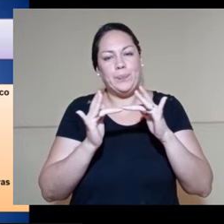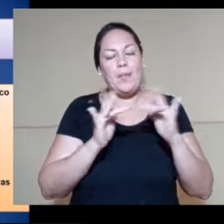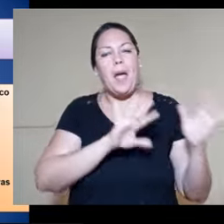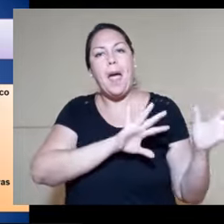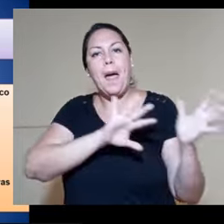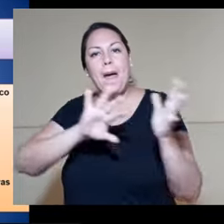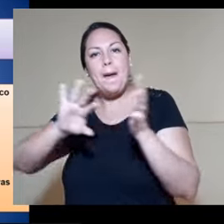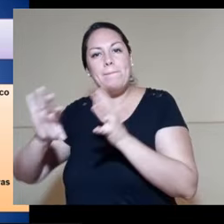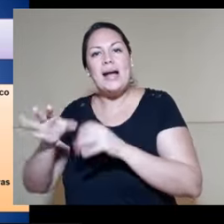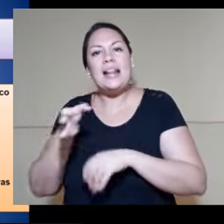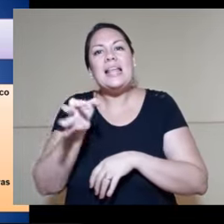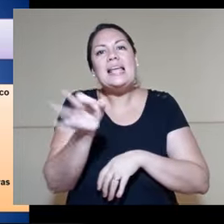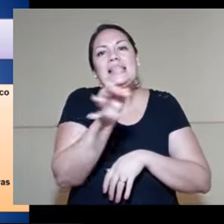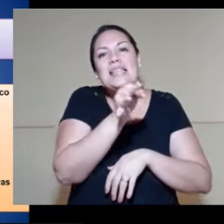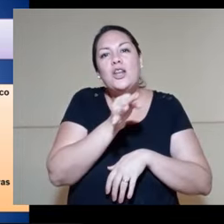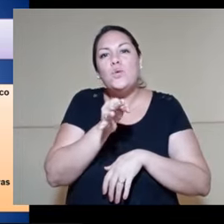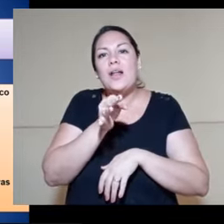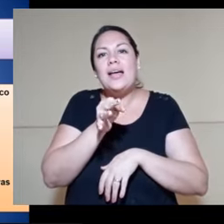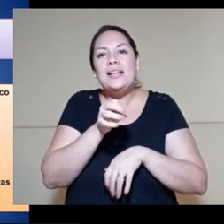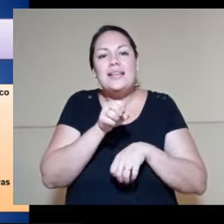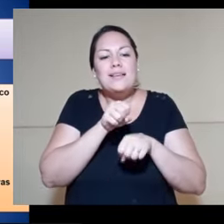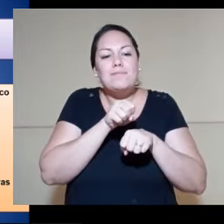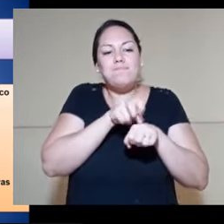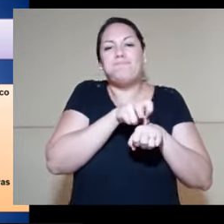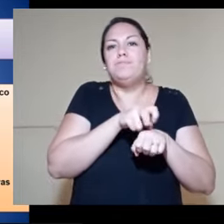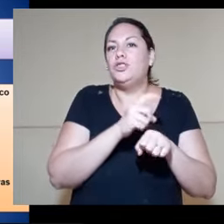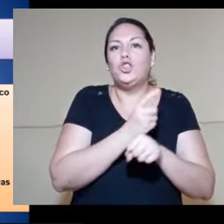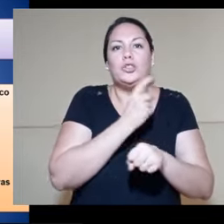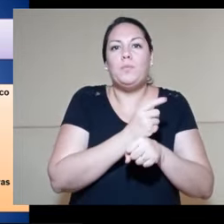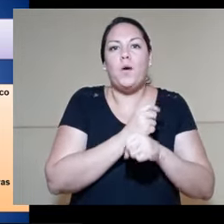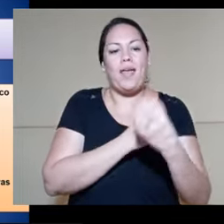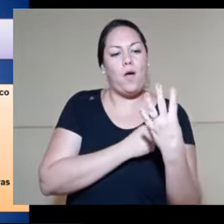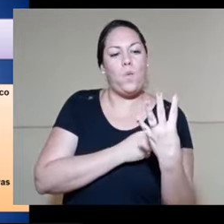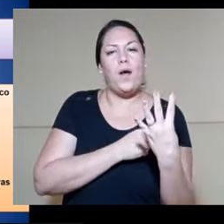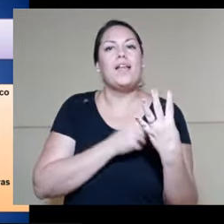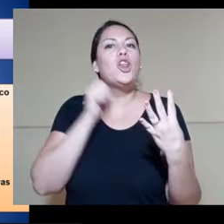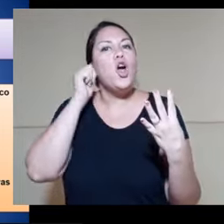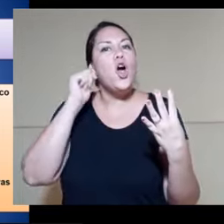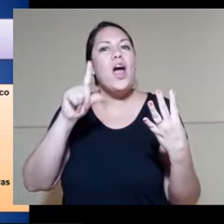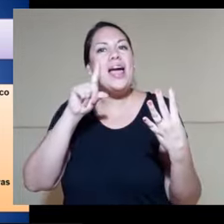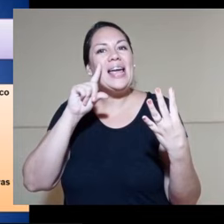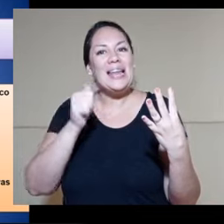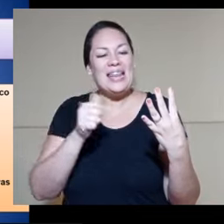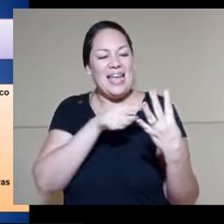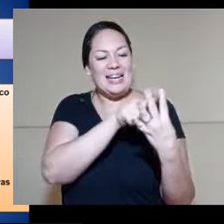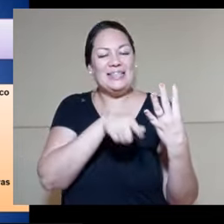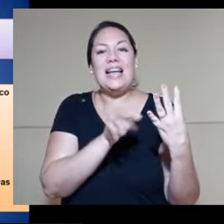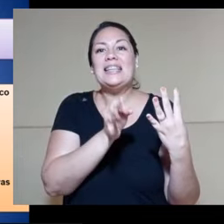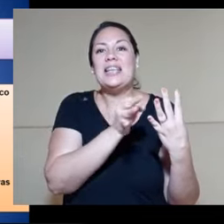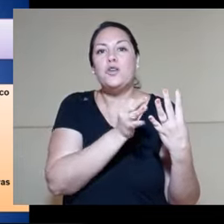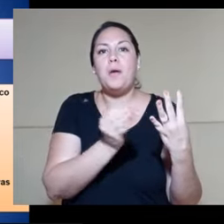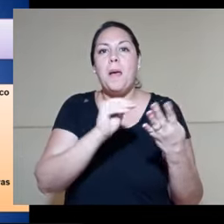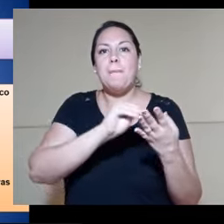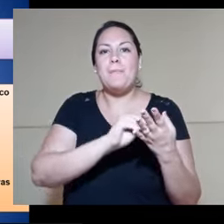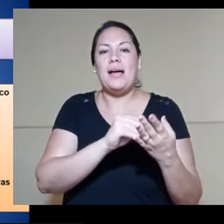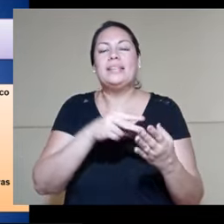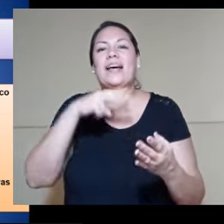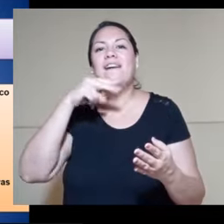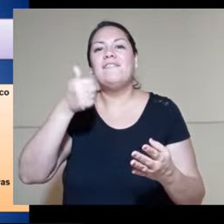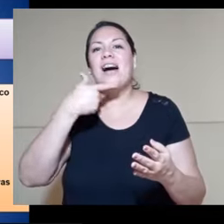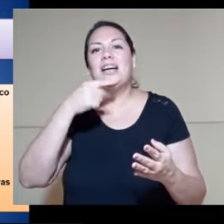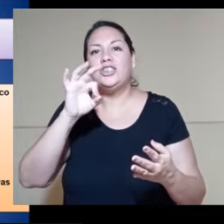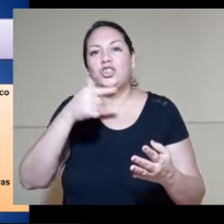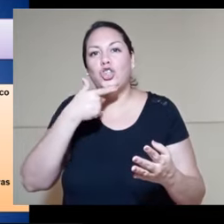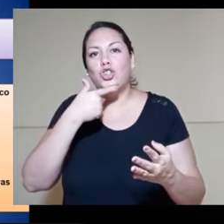otra célula del organismo, y por el otro lado, células que no son excitables, que son las 4 células de la glía.